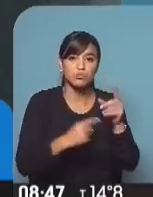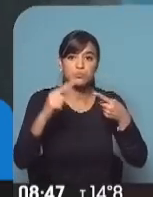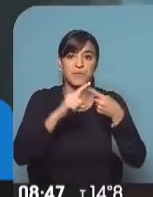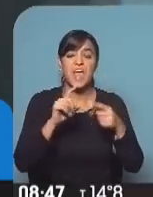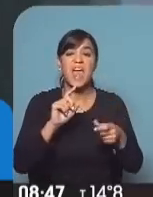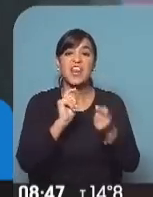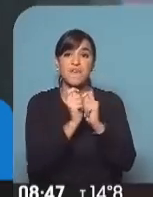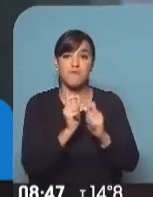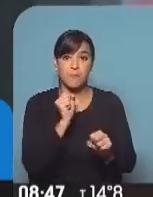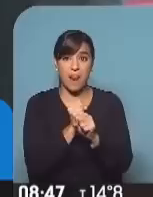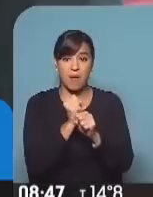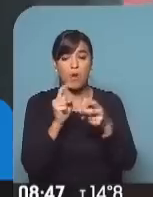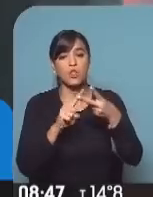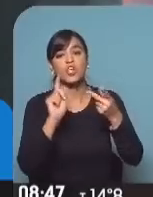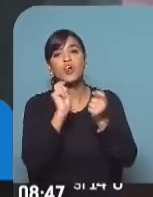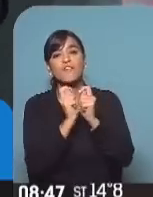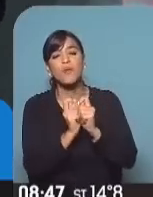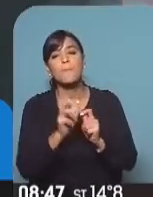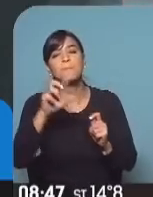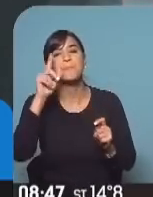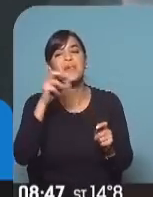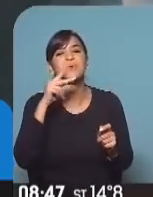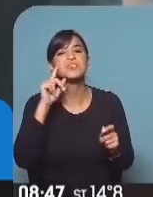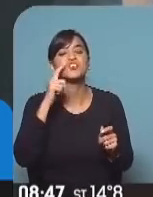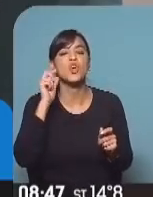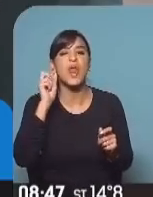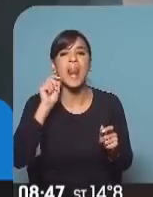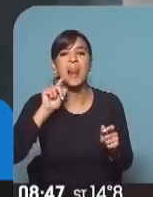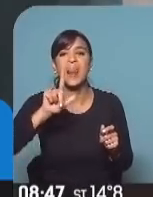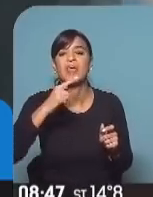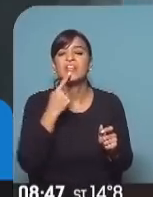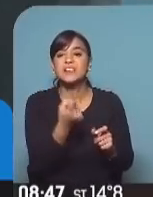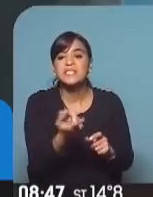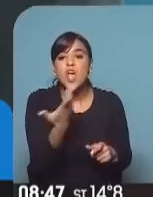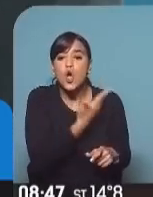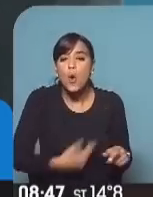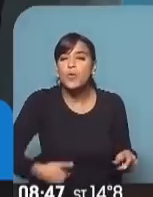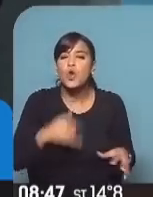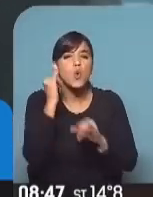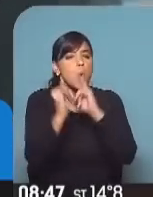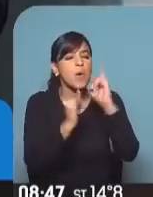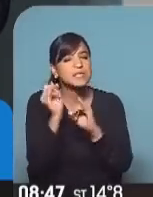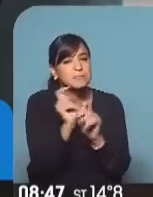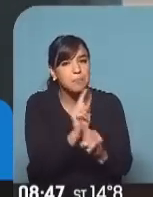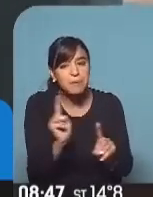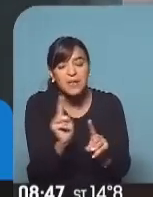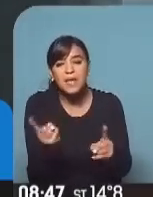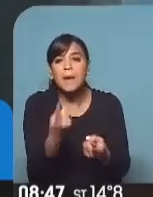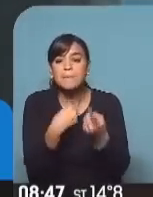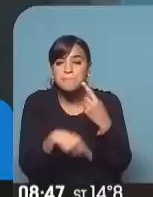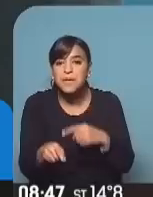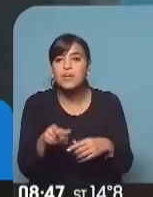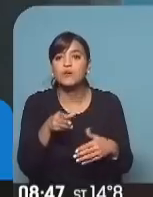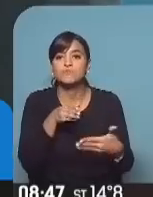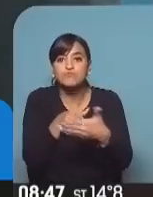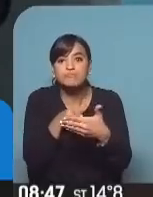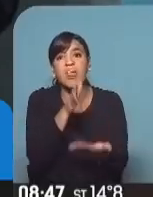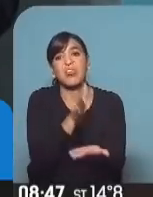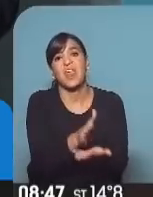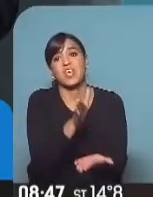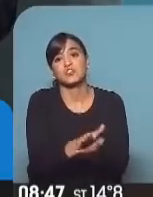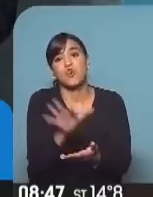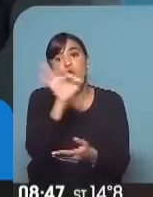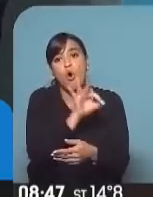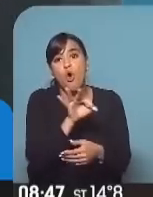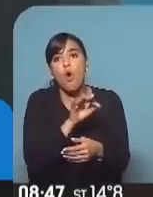laboral y la otra la reforma previsional no explica el gobierno exactamente hacia dónde va el tema ahora es que se restrinjan derechos o que